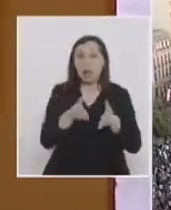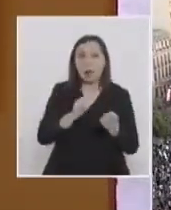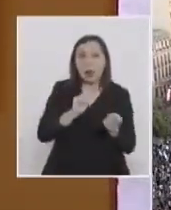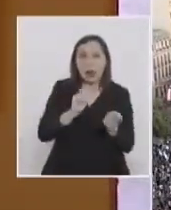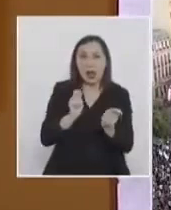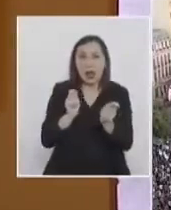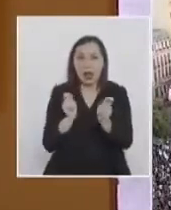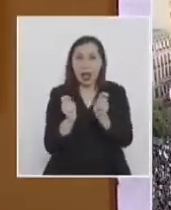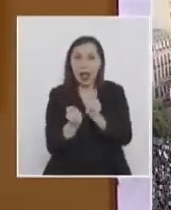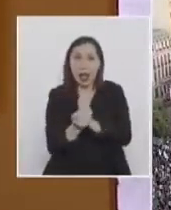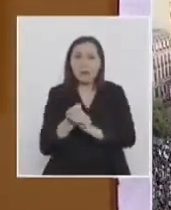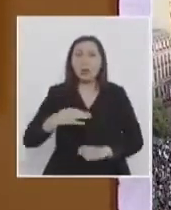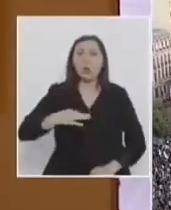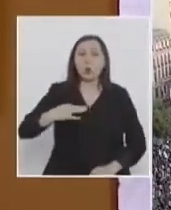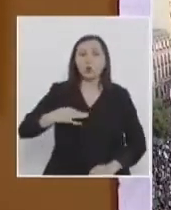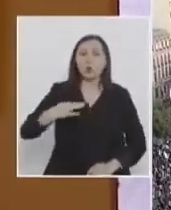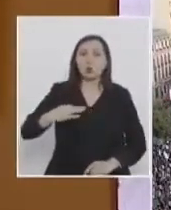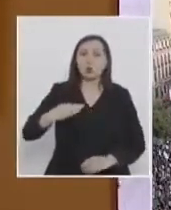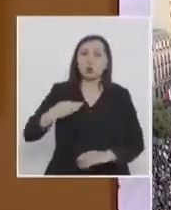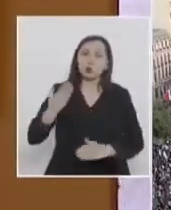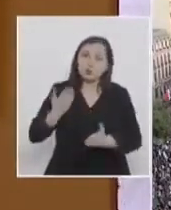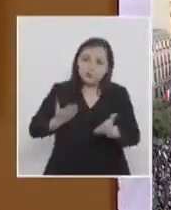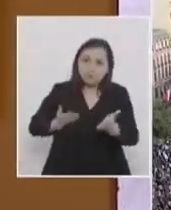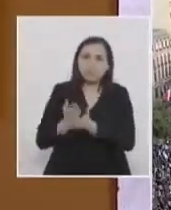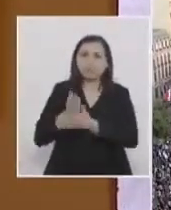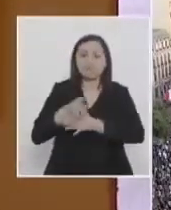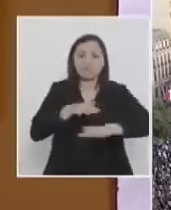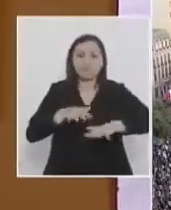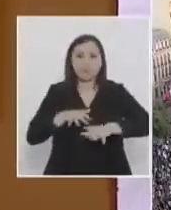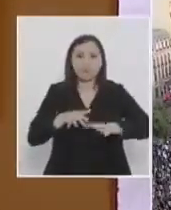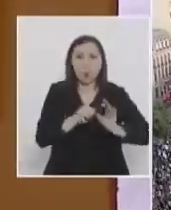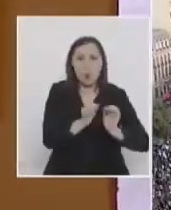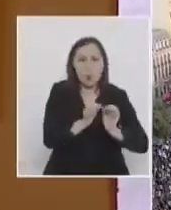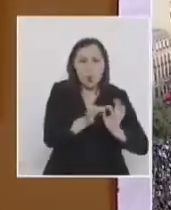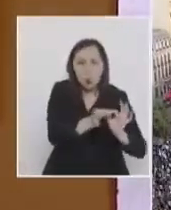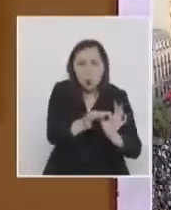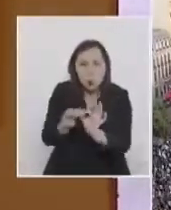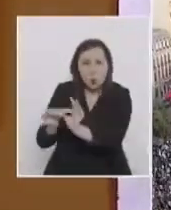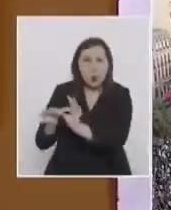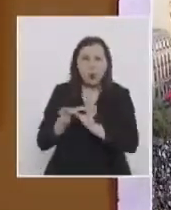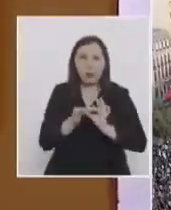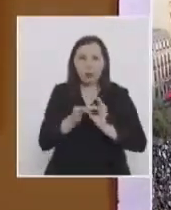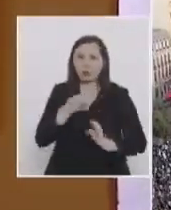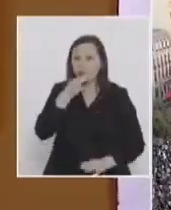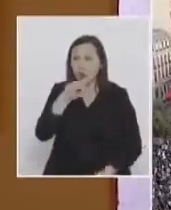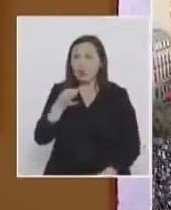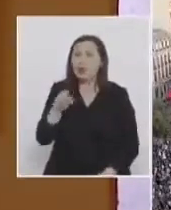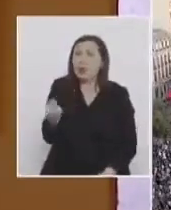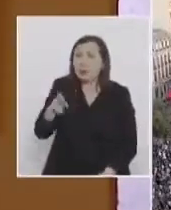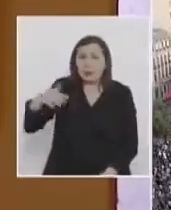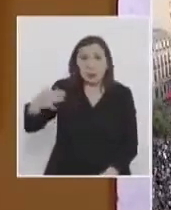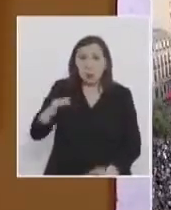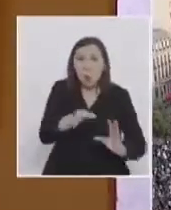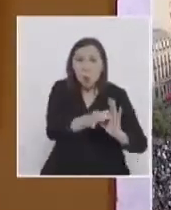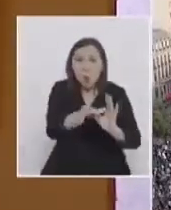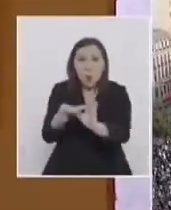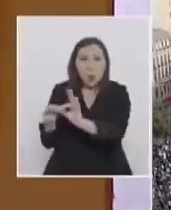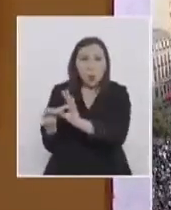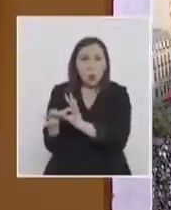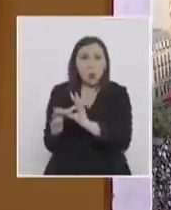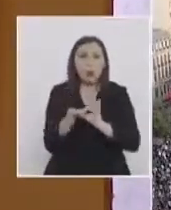cambios que la ciudadanía decidió echar a andar en unidad, repito, importante, en unidad,